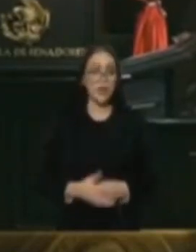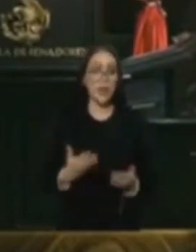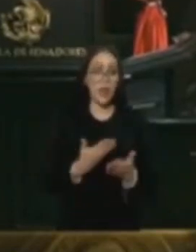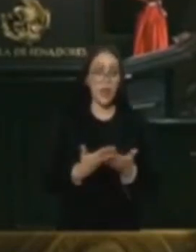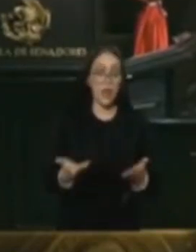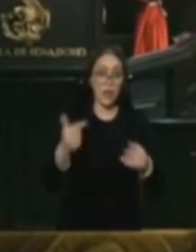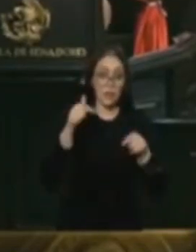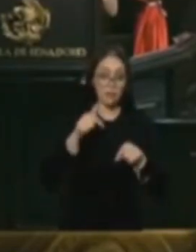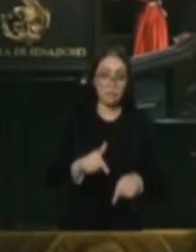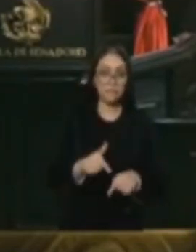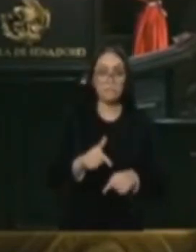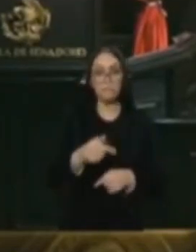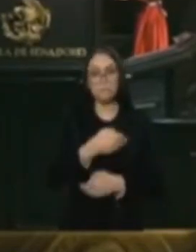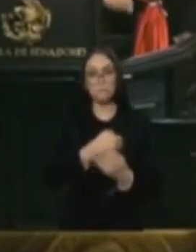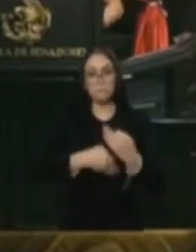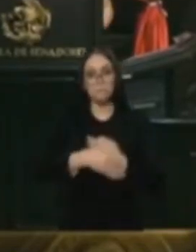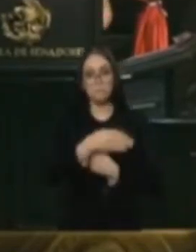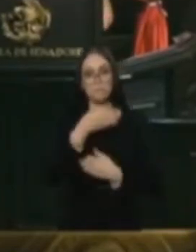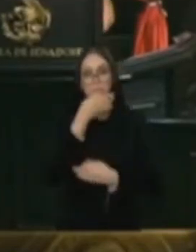le enviamos